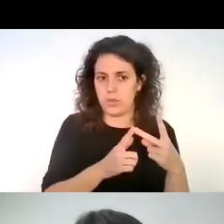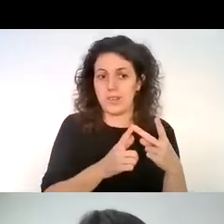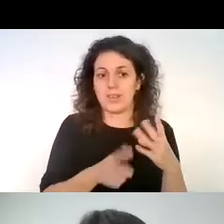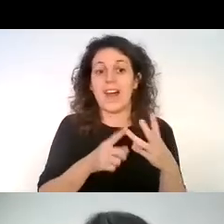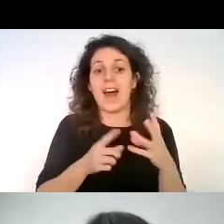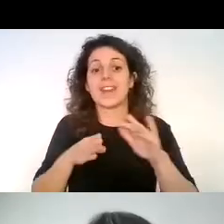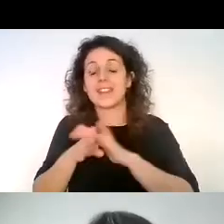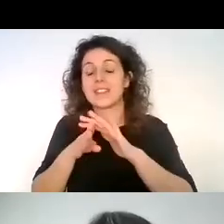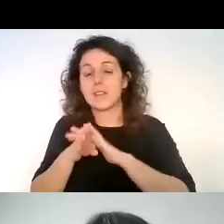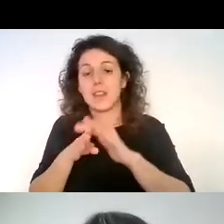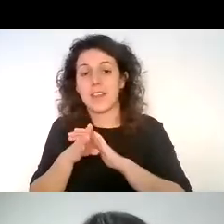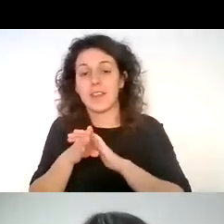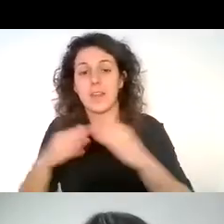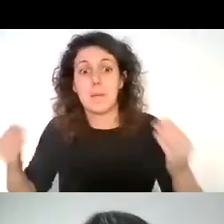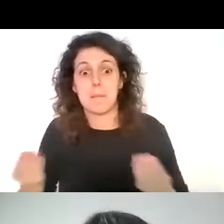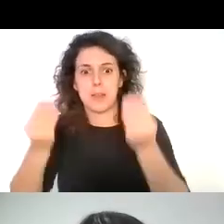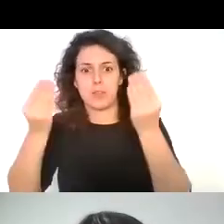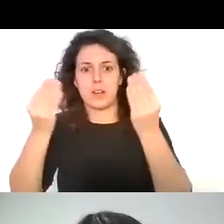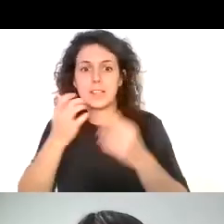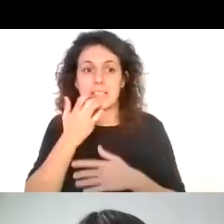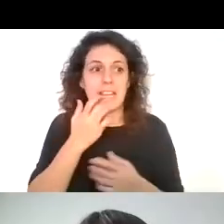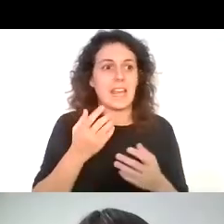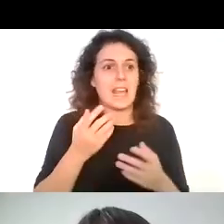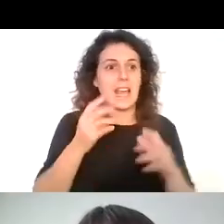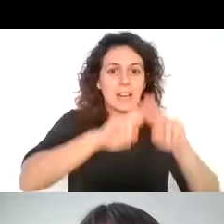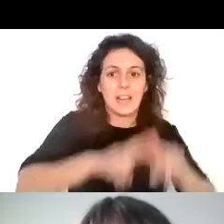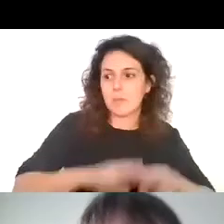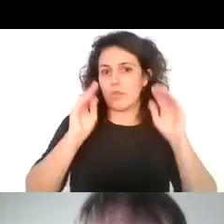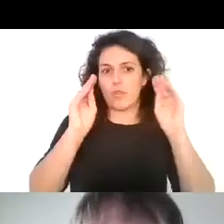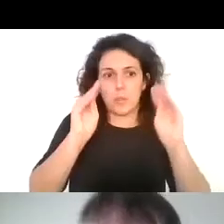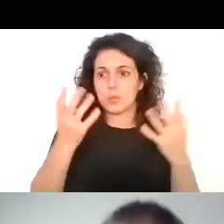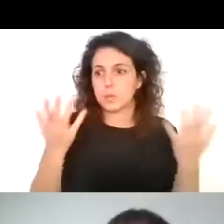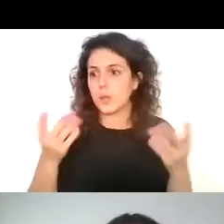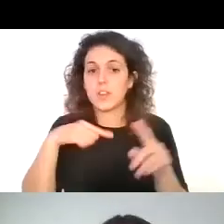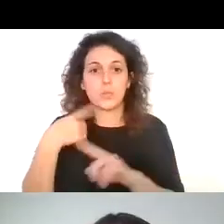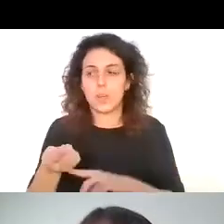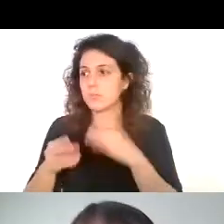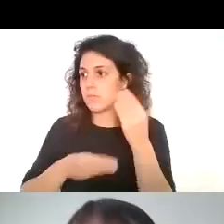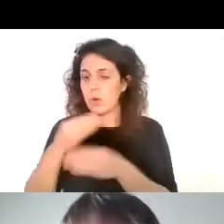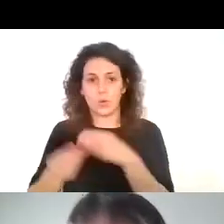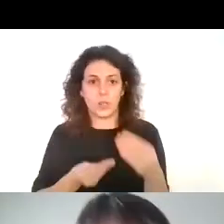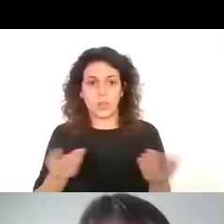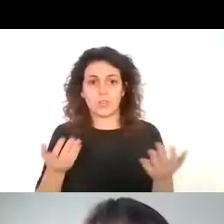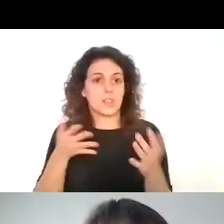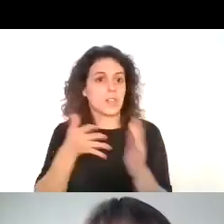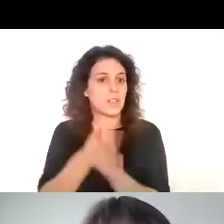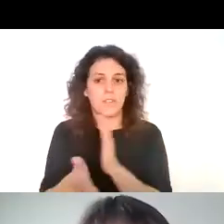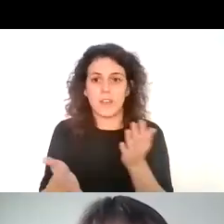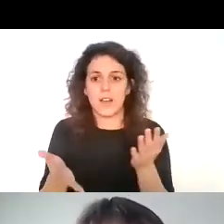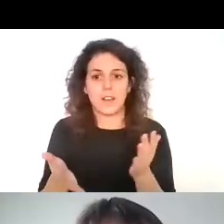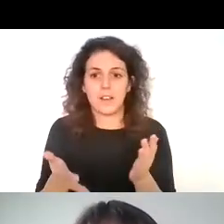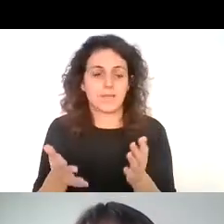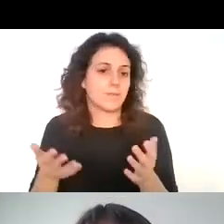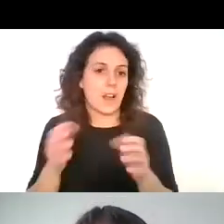accesibilidad. Si analizamos, formamos, pero no nos aplicamos, pues todo el conocimiento que vayamos adquiriendo no vamos a llegar a ningún